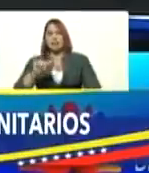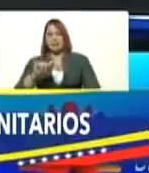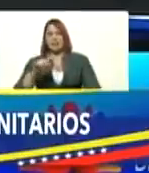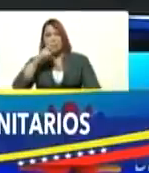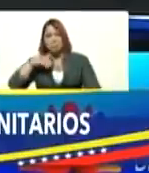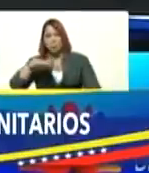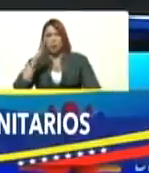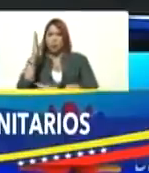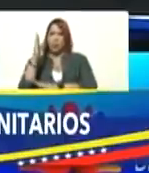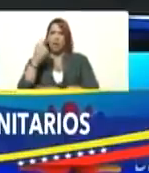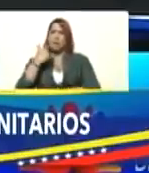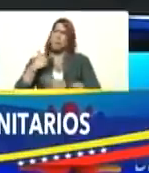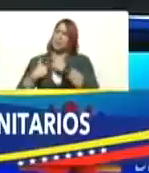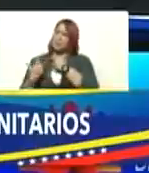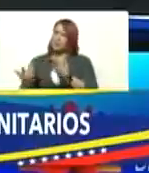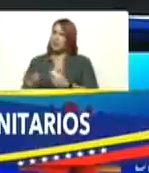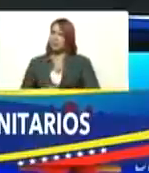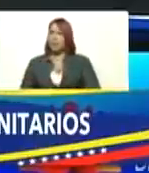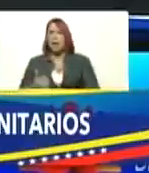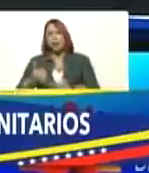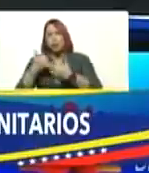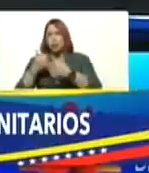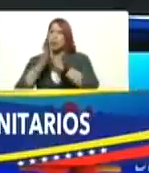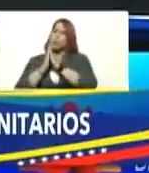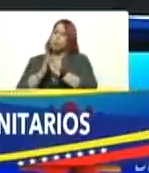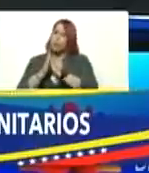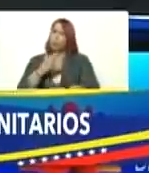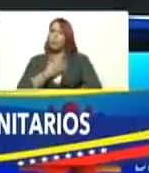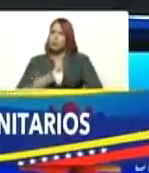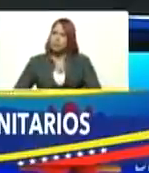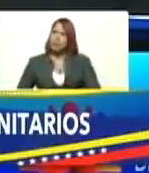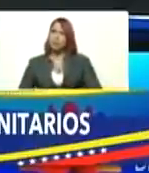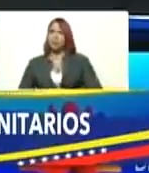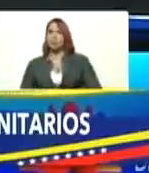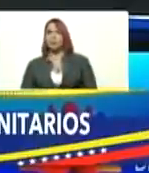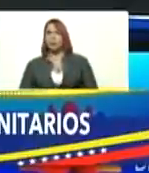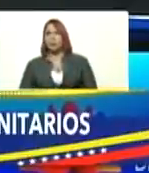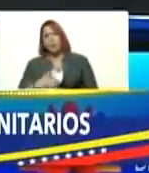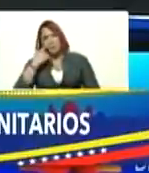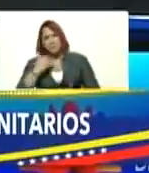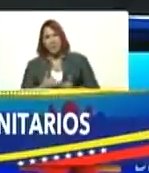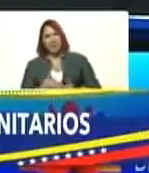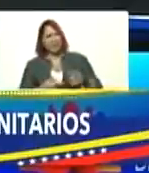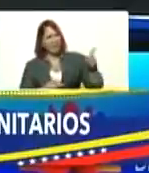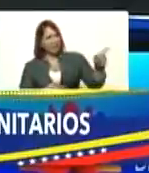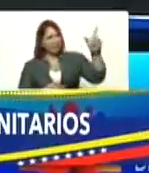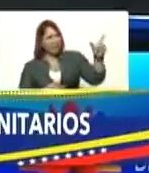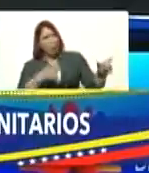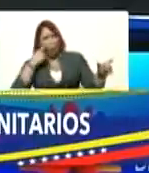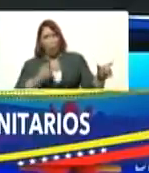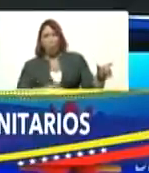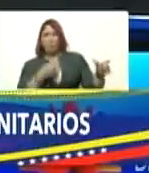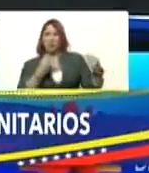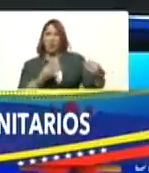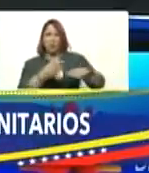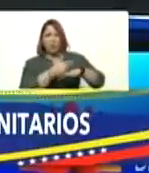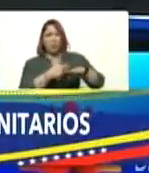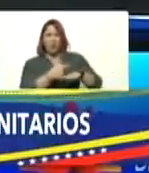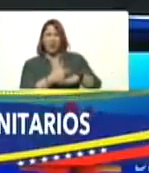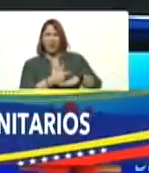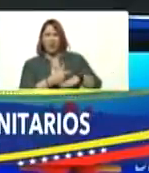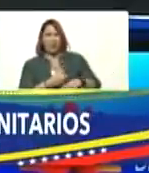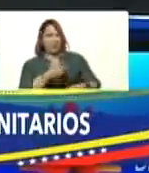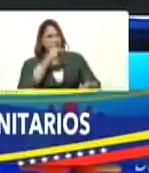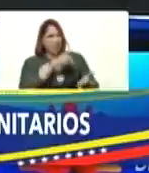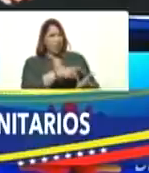Y el pueblo en Lara me decía, ayúdenos, presidente. Mire que este tipo como gobernador llegó ahí prometiendo un poco de cosas